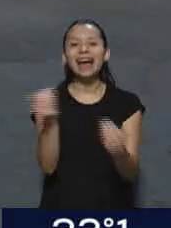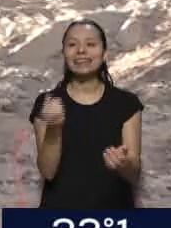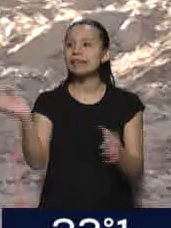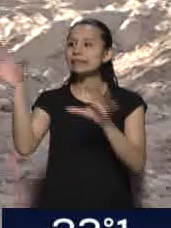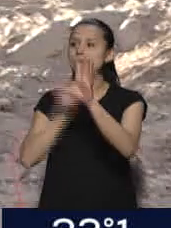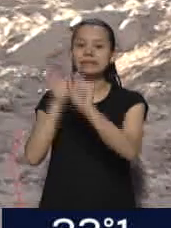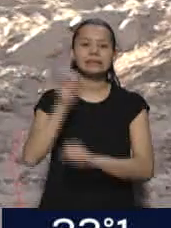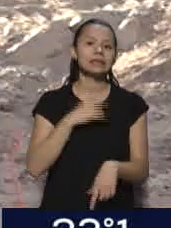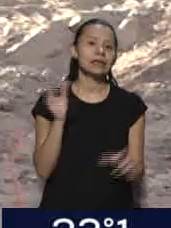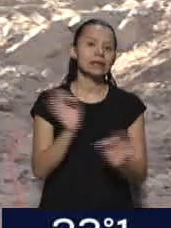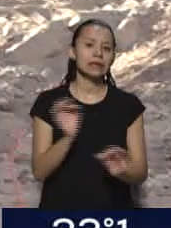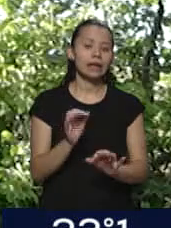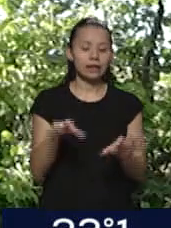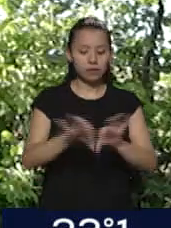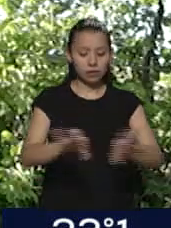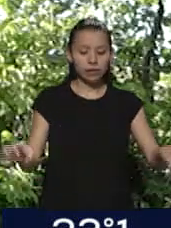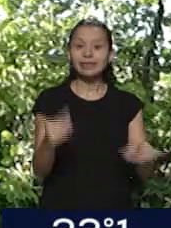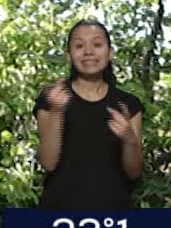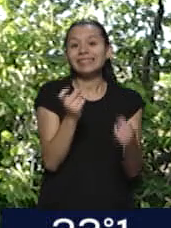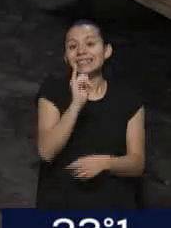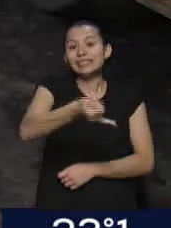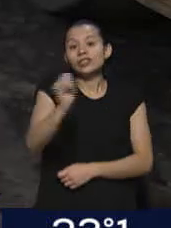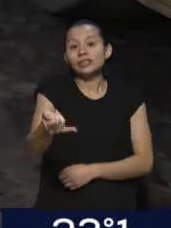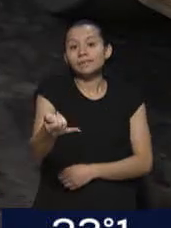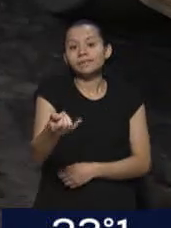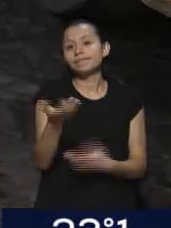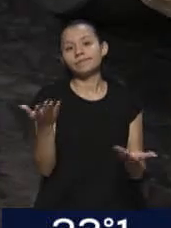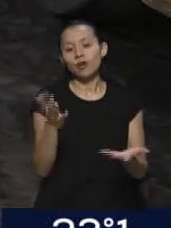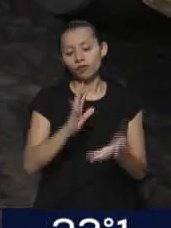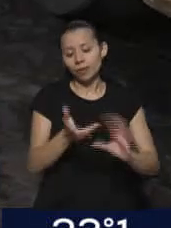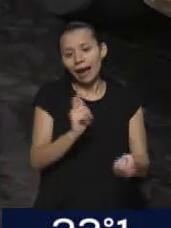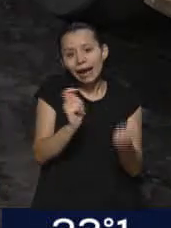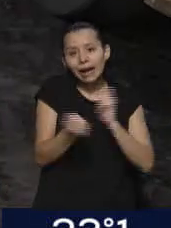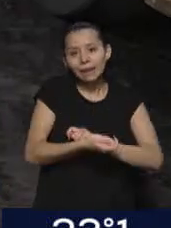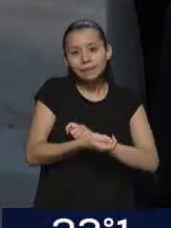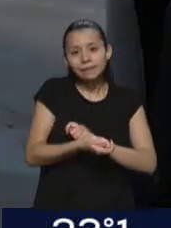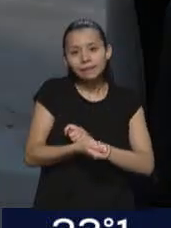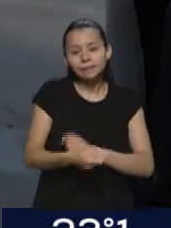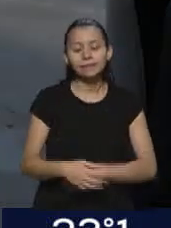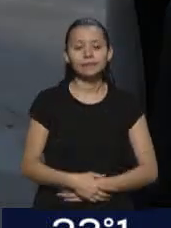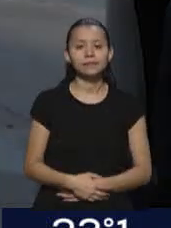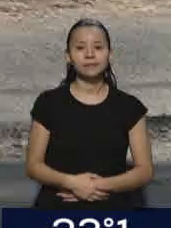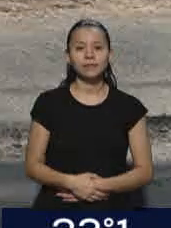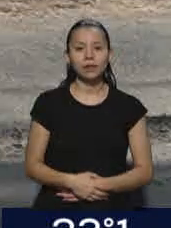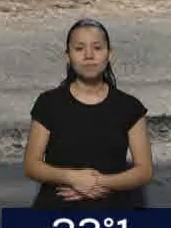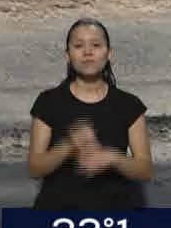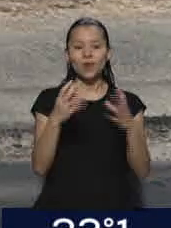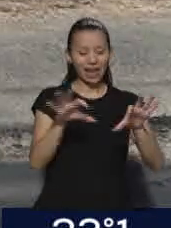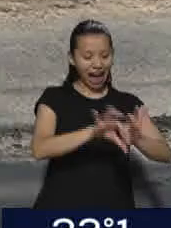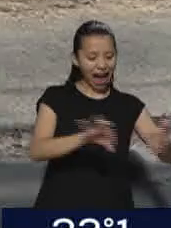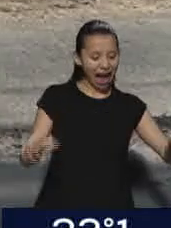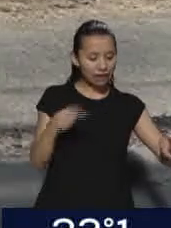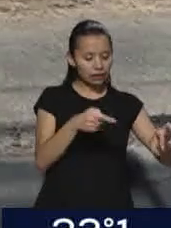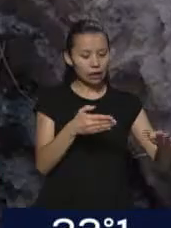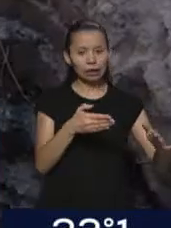provisión de las bombas que eran necesarias para hacer una tarea provisoria, que era un bypass para poder desafectar un caño que estaba, porque la gente no